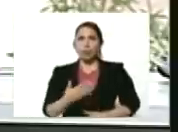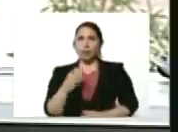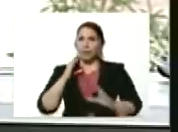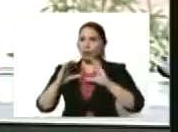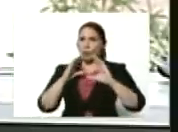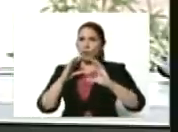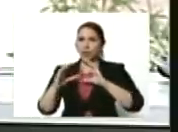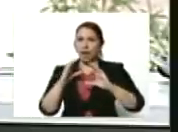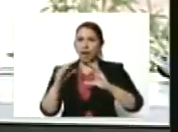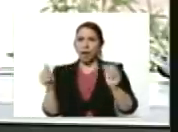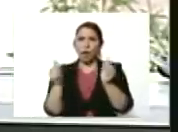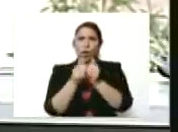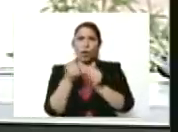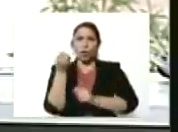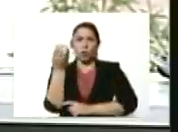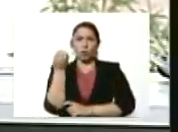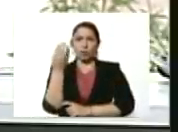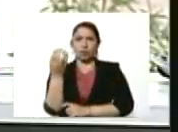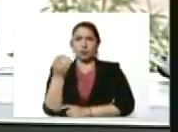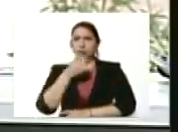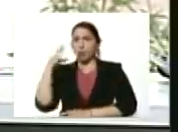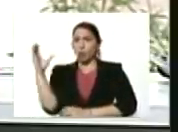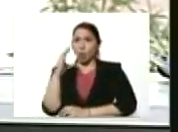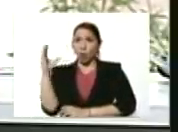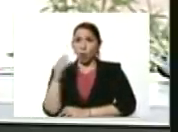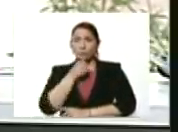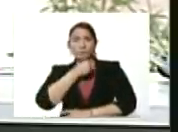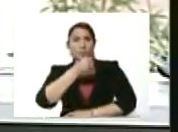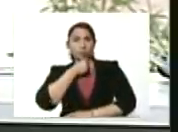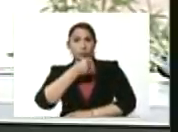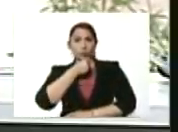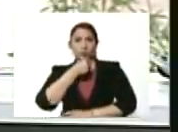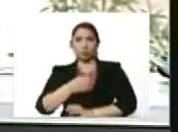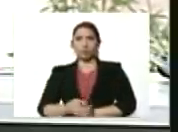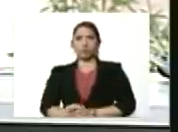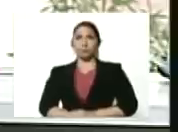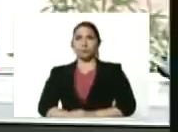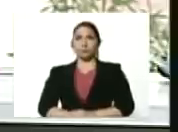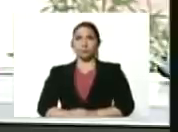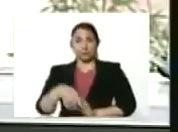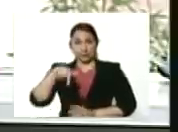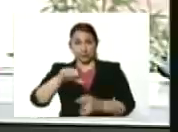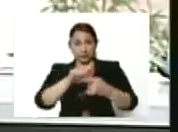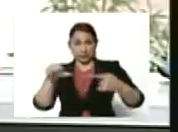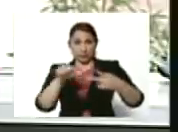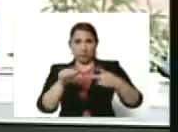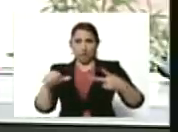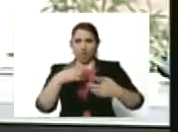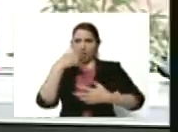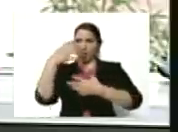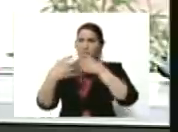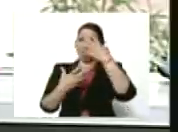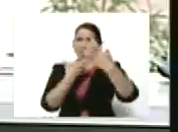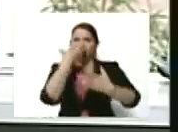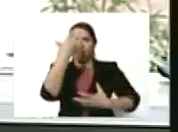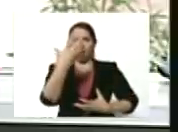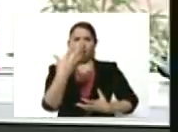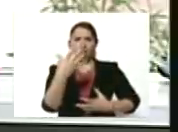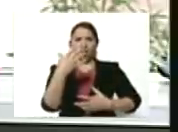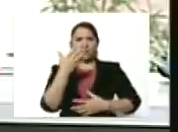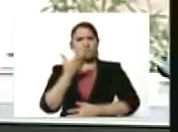de Colombia, congresistas colombianos, medios de comunicación. Ya esta semana fue un escándalo el hecho